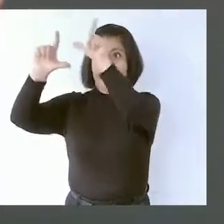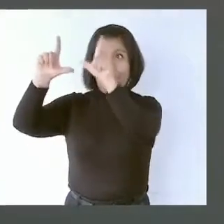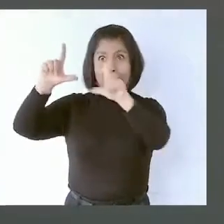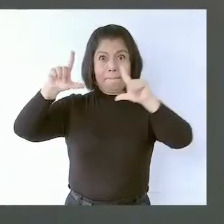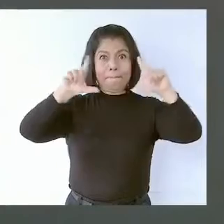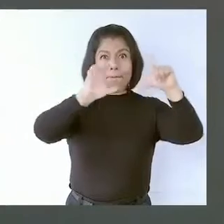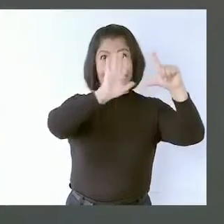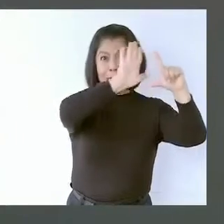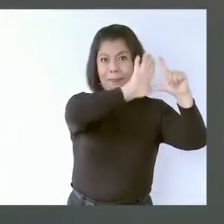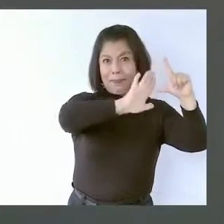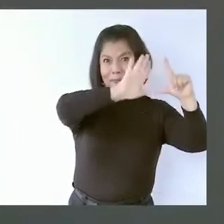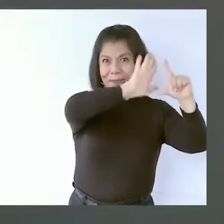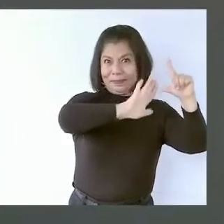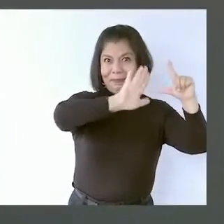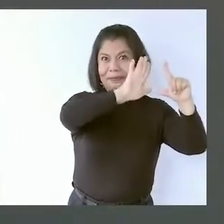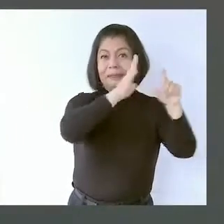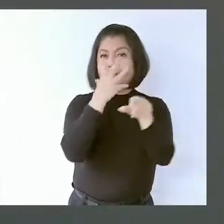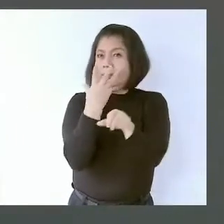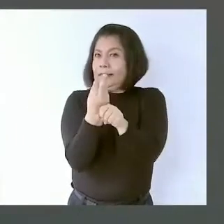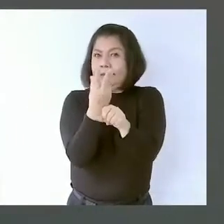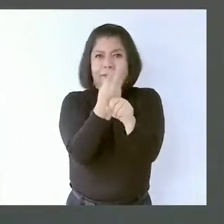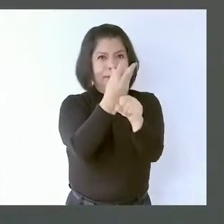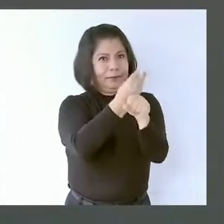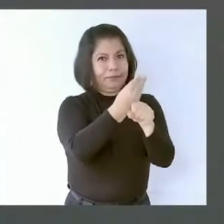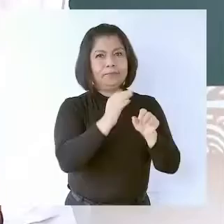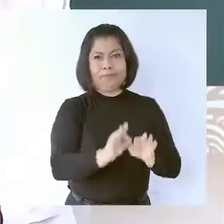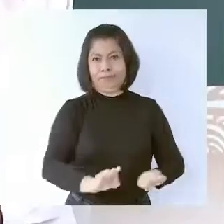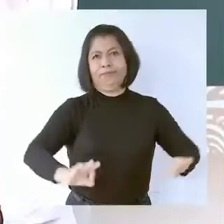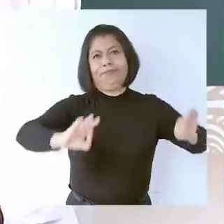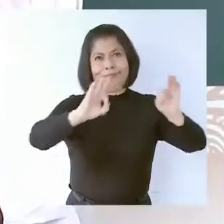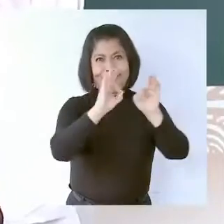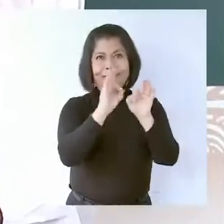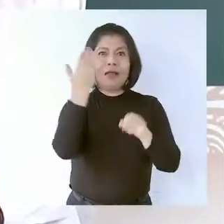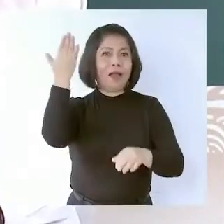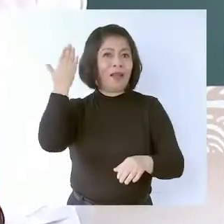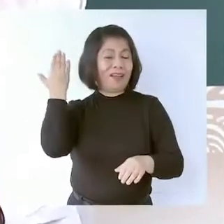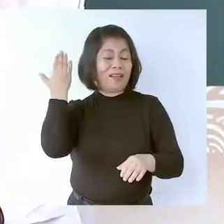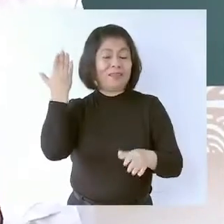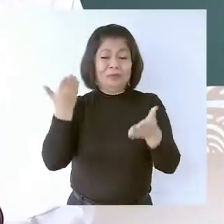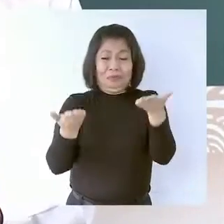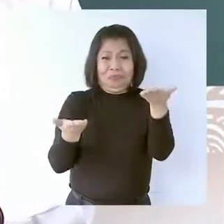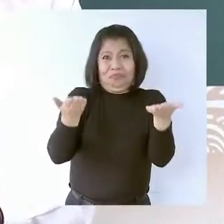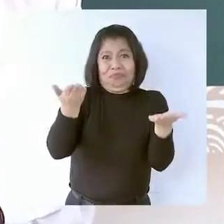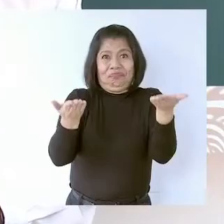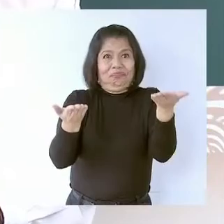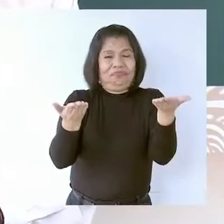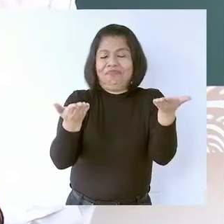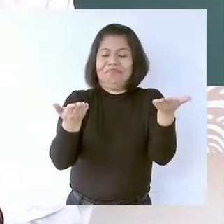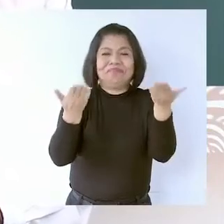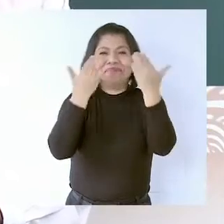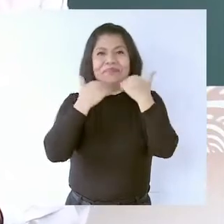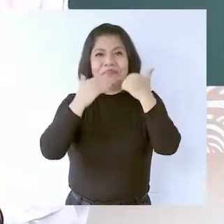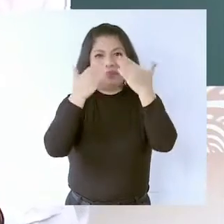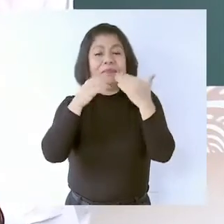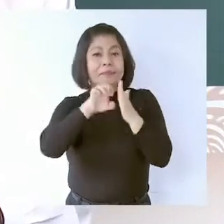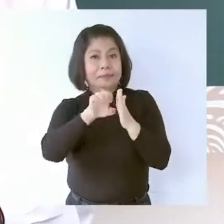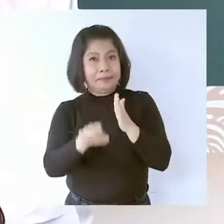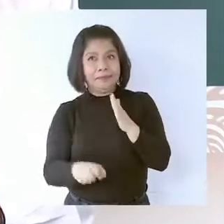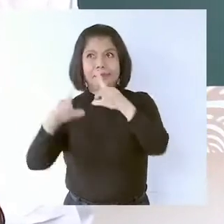había mucho desequilibrio en el país, crecimiento en el